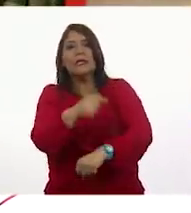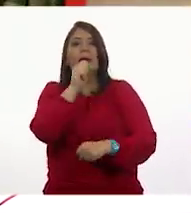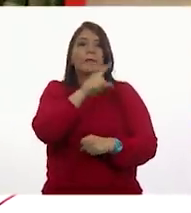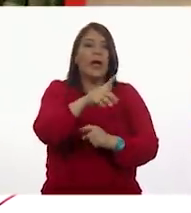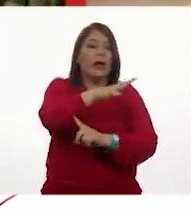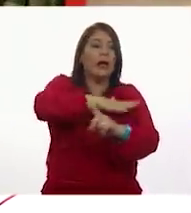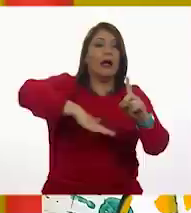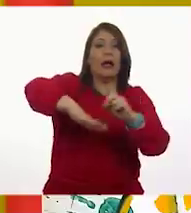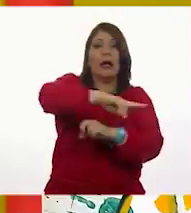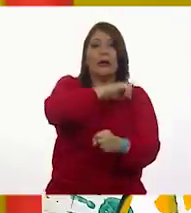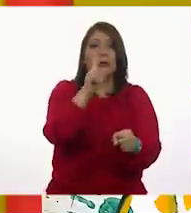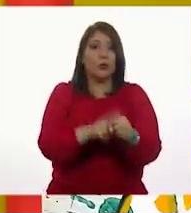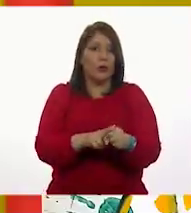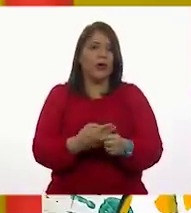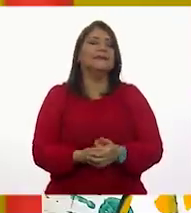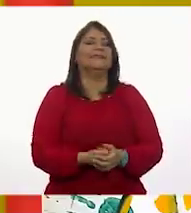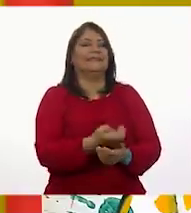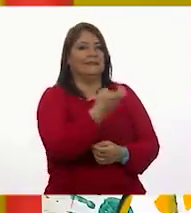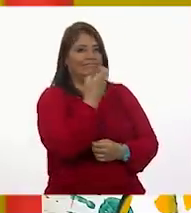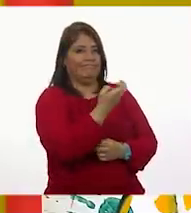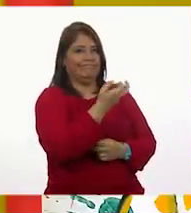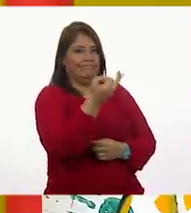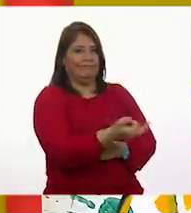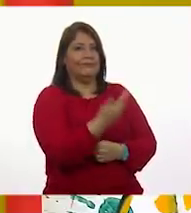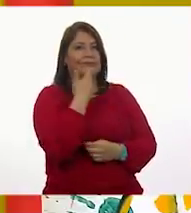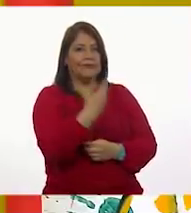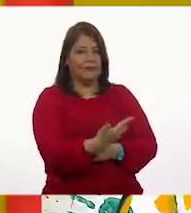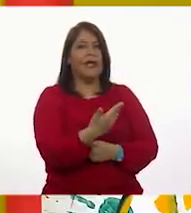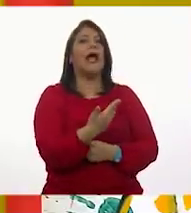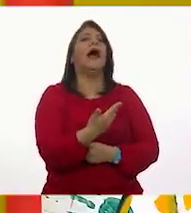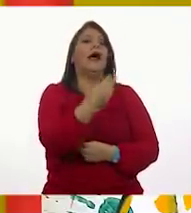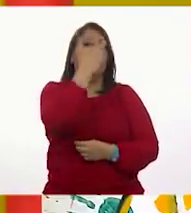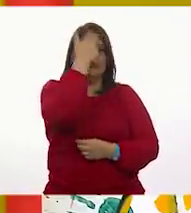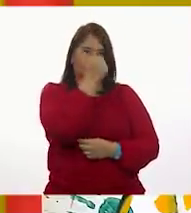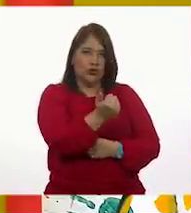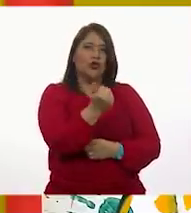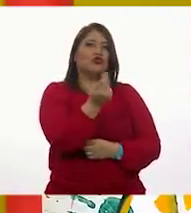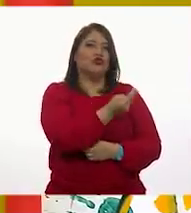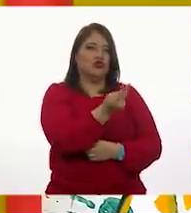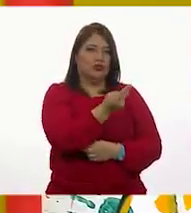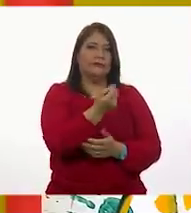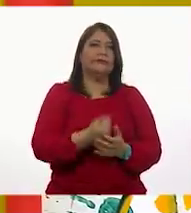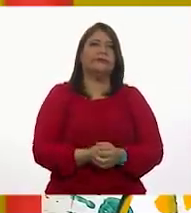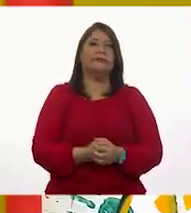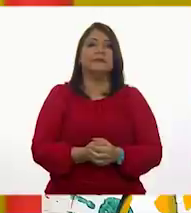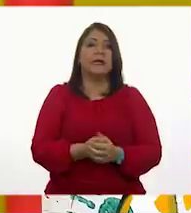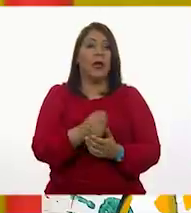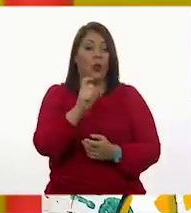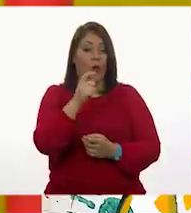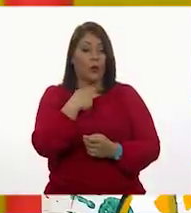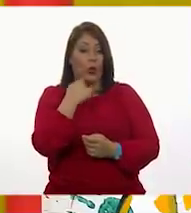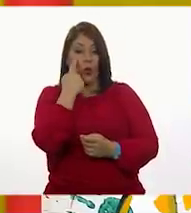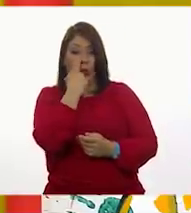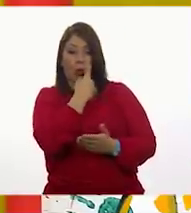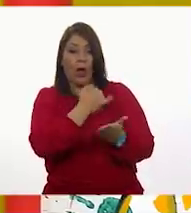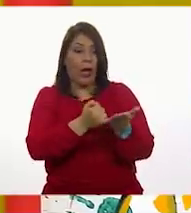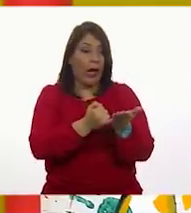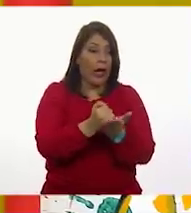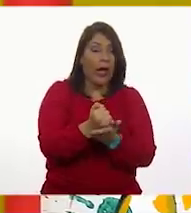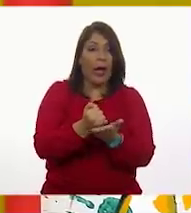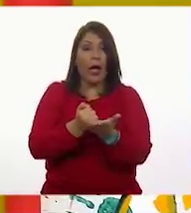con la naturaleza. ¡Excelente! Así es, Panchito y Oscar. En cada decisión que